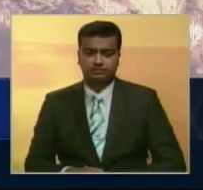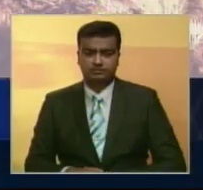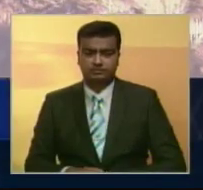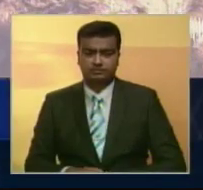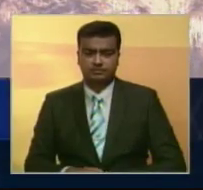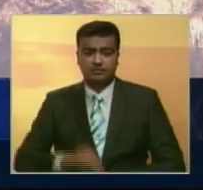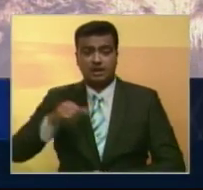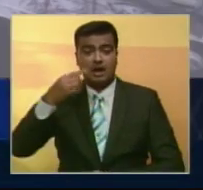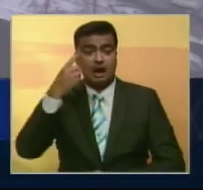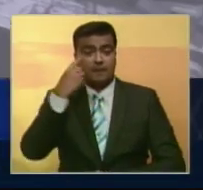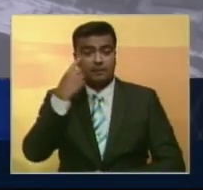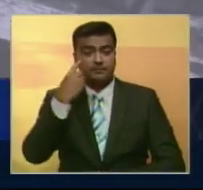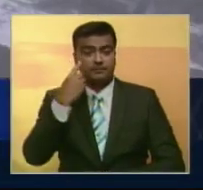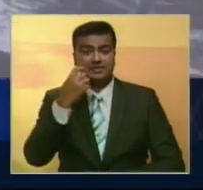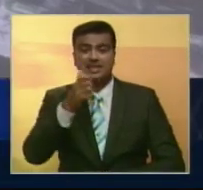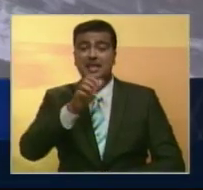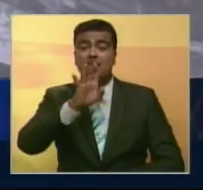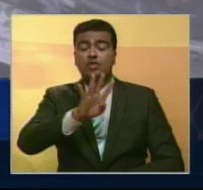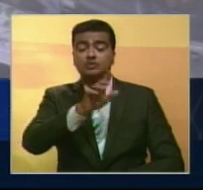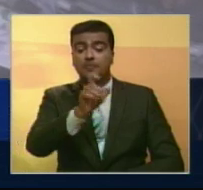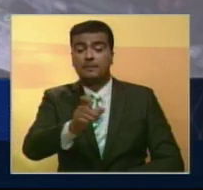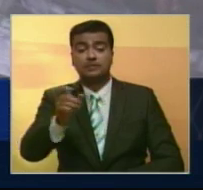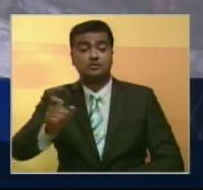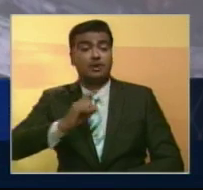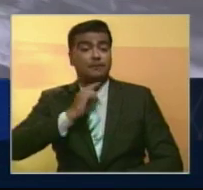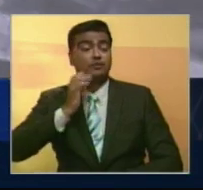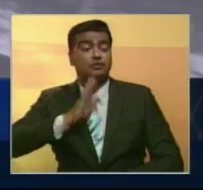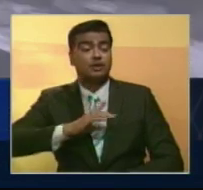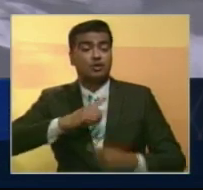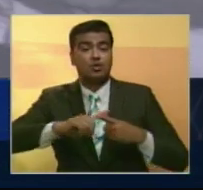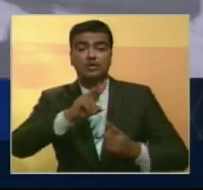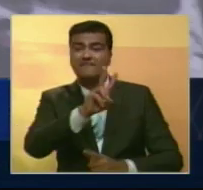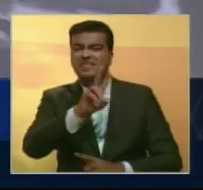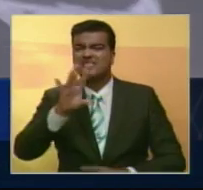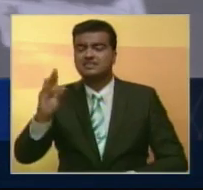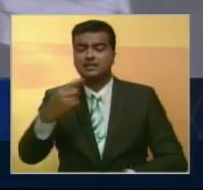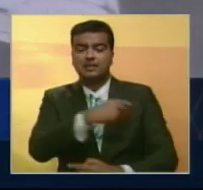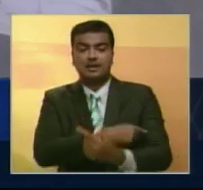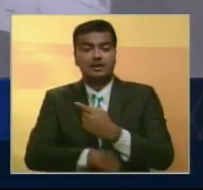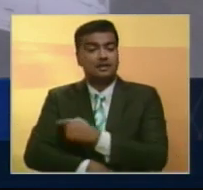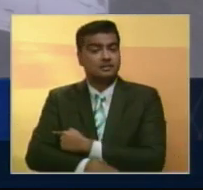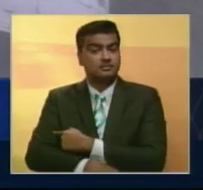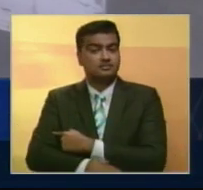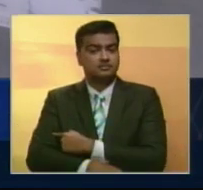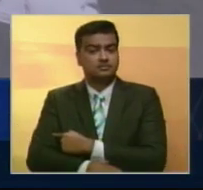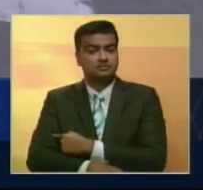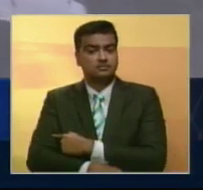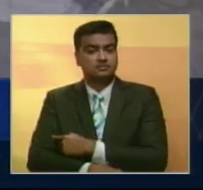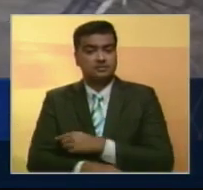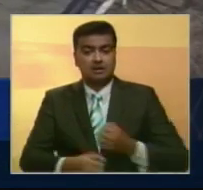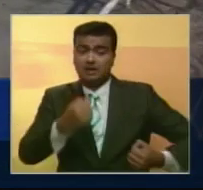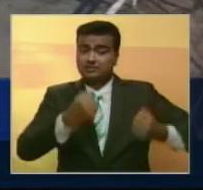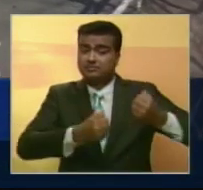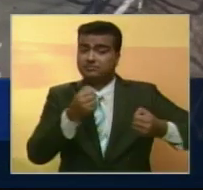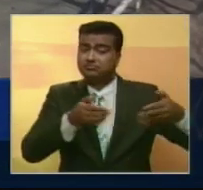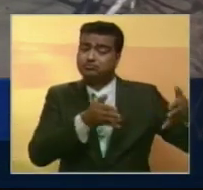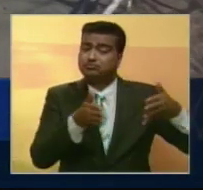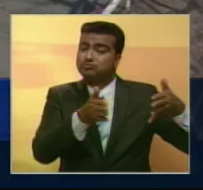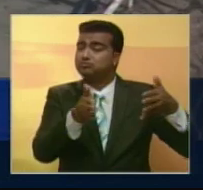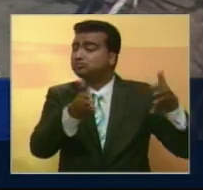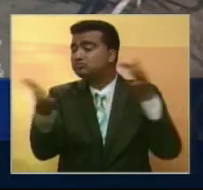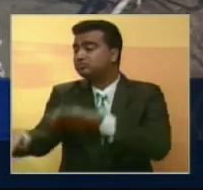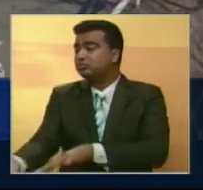En Japón, al menos 14 personas murieron y otras 27 resultaron heridas tras salirse un autobús de una carretera